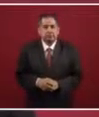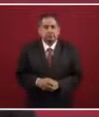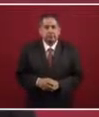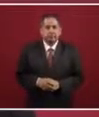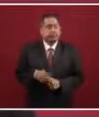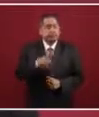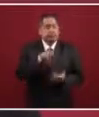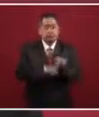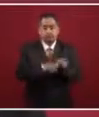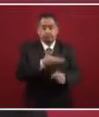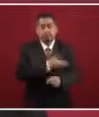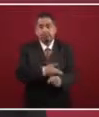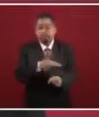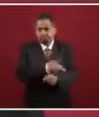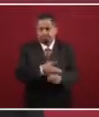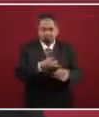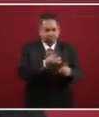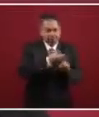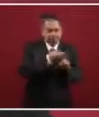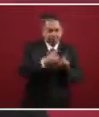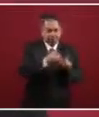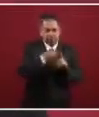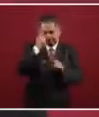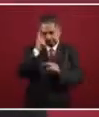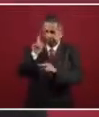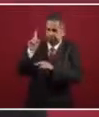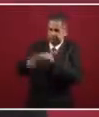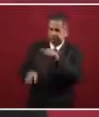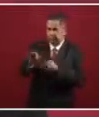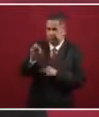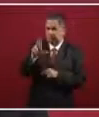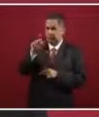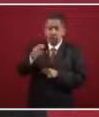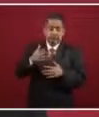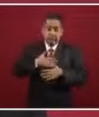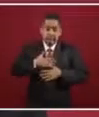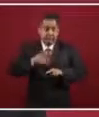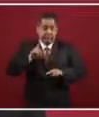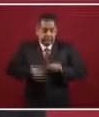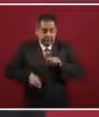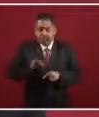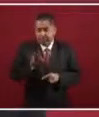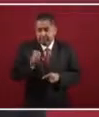Armado para desaforarme, me desaforaron.